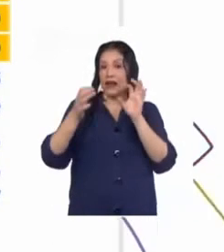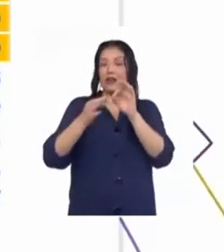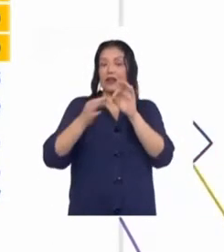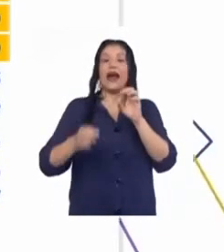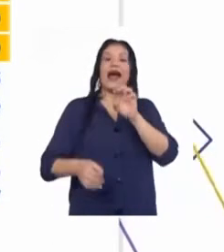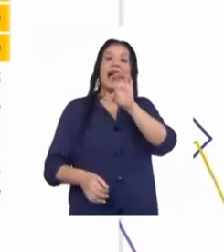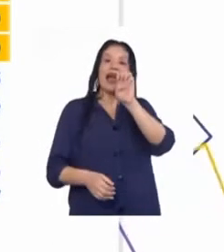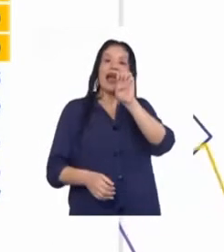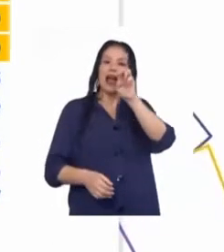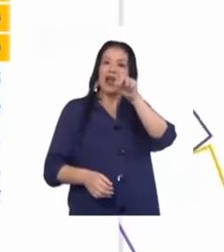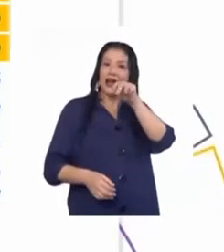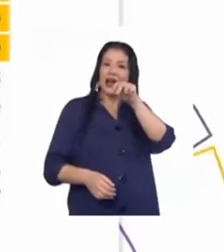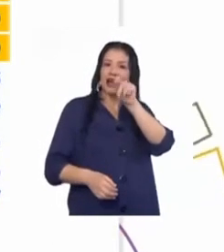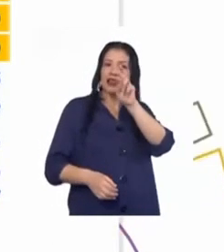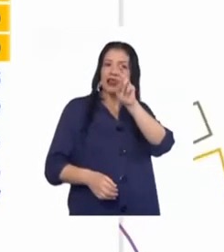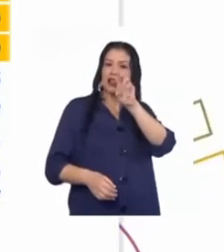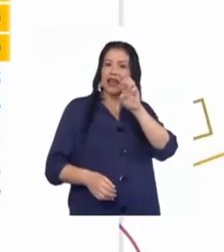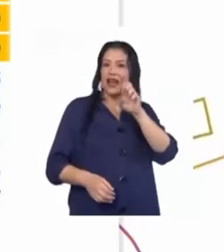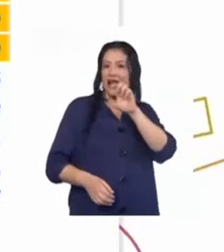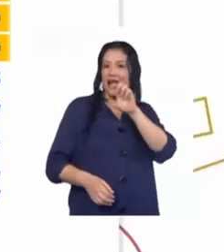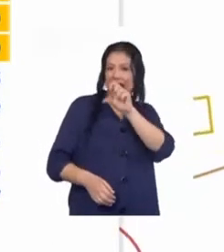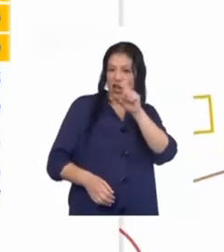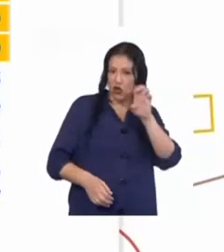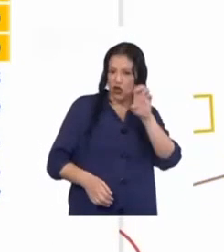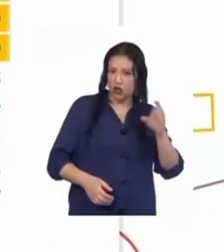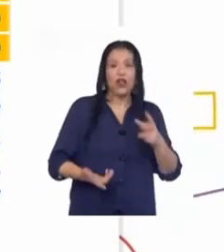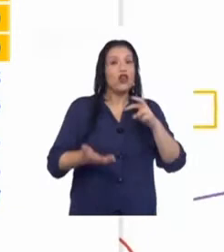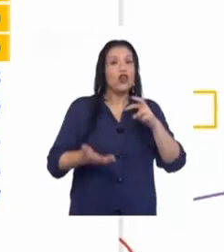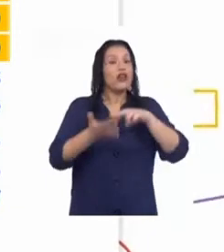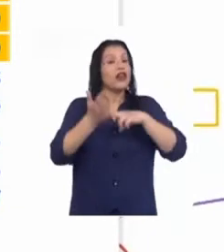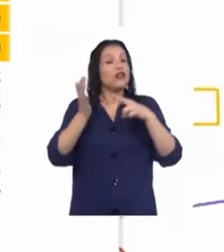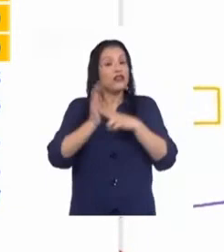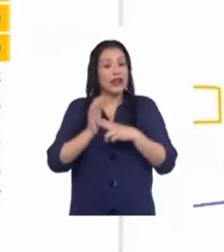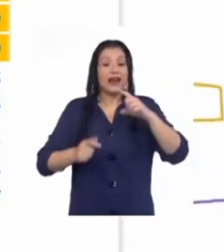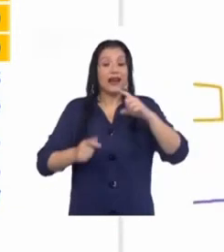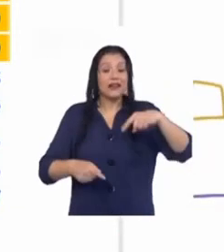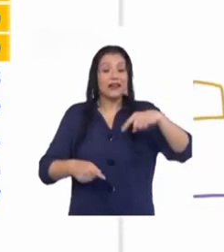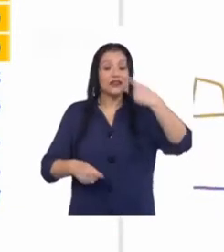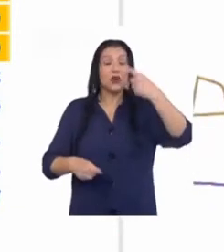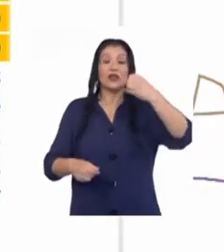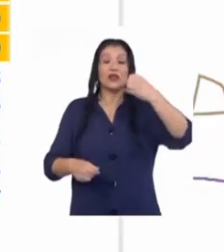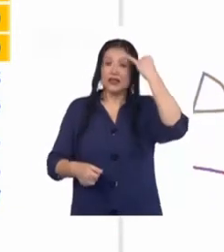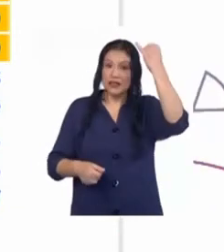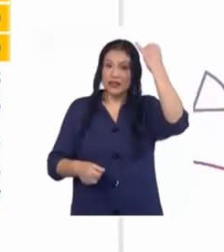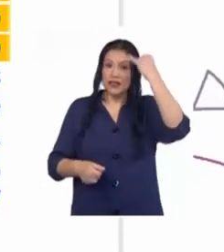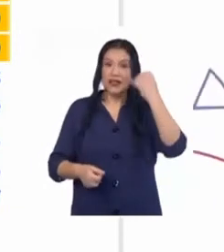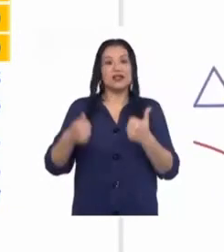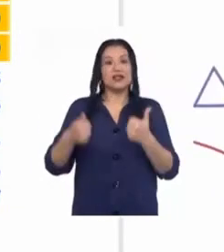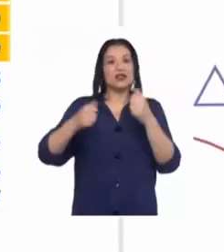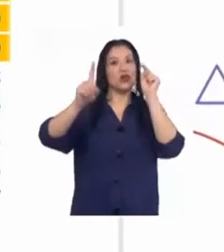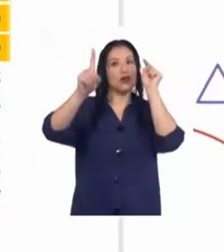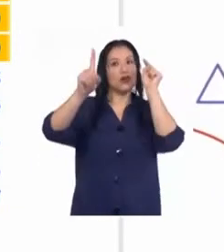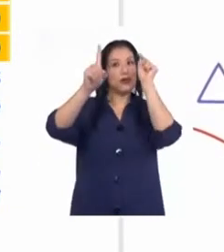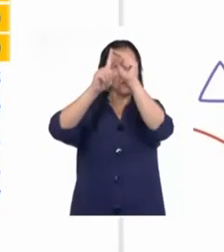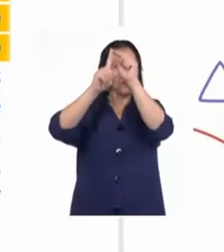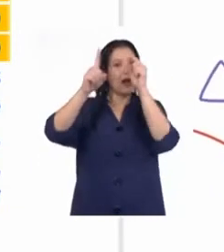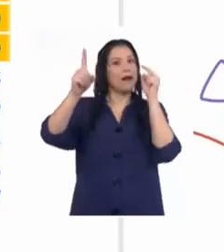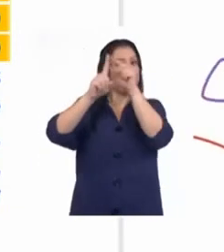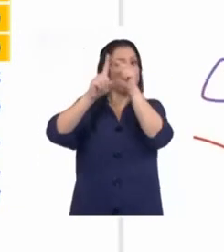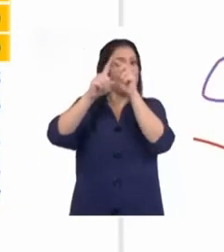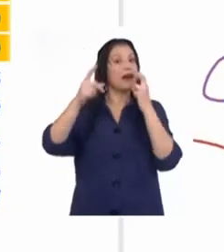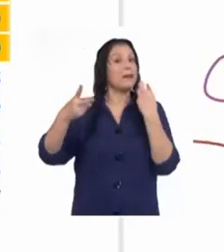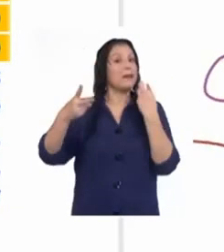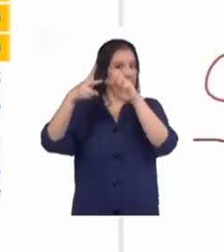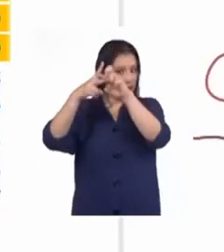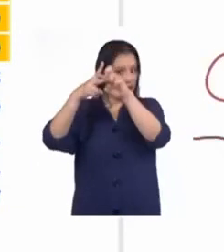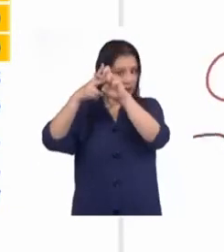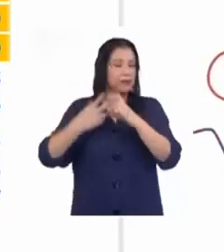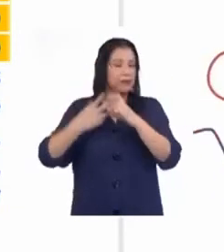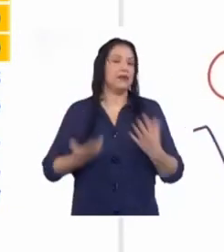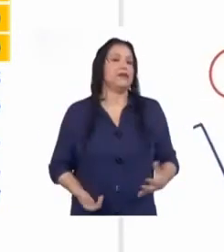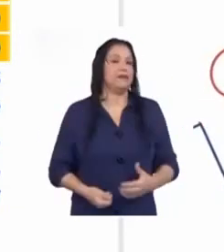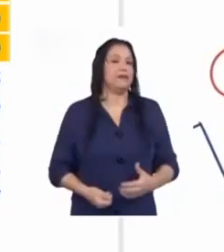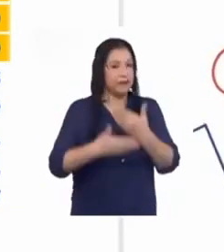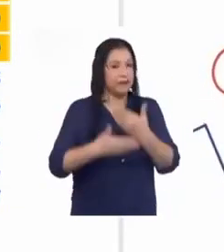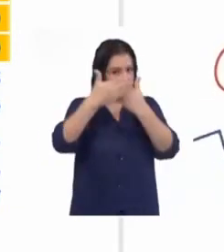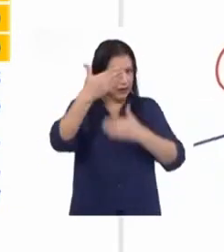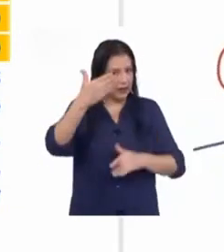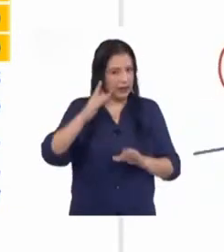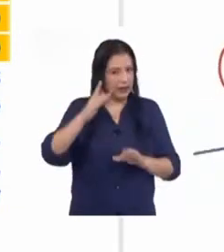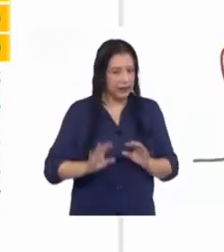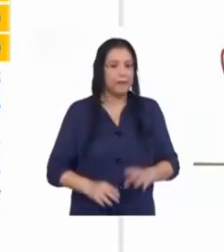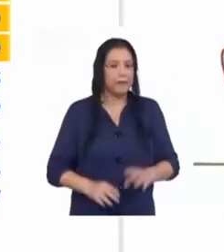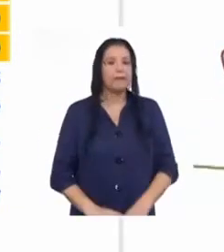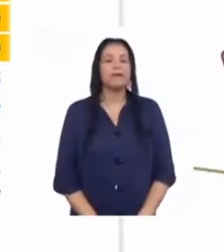indica que las ideas que vienen a continuación son algunos de los propósitos y principios de la Carta. Ahora